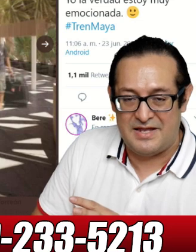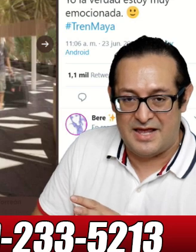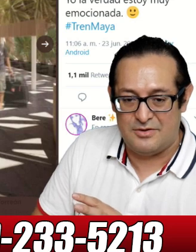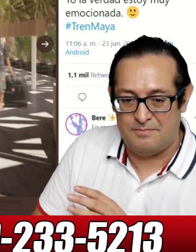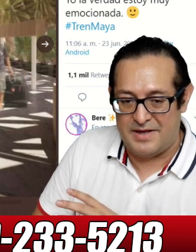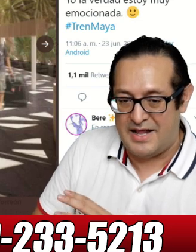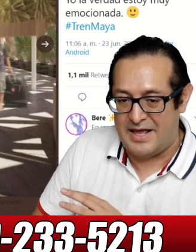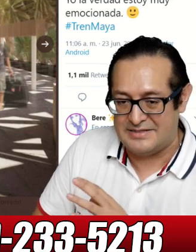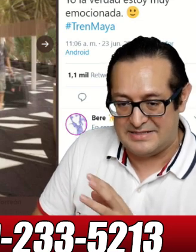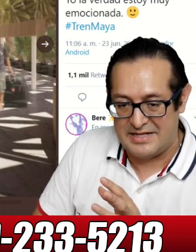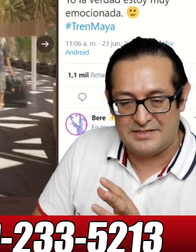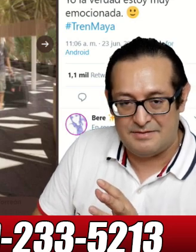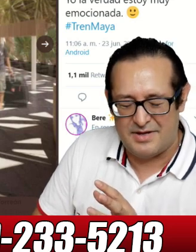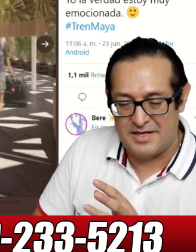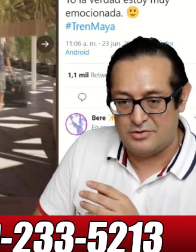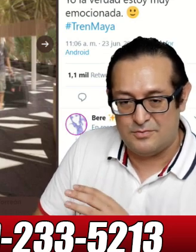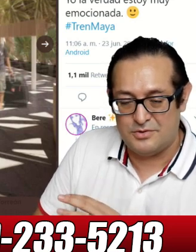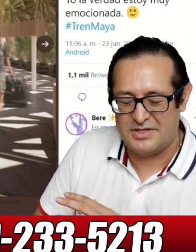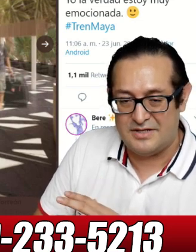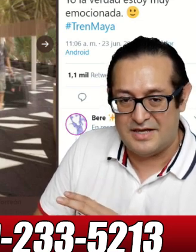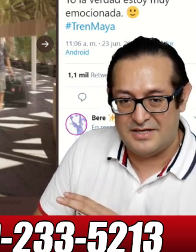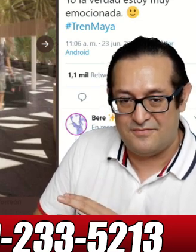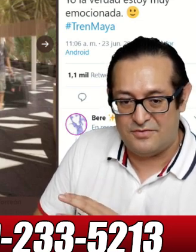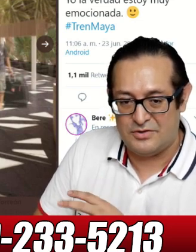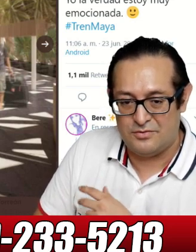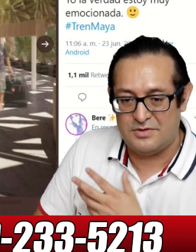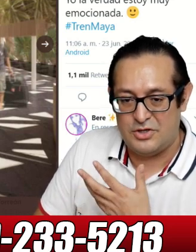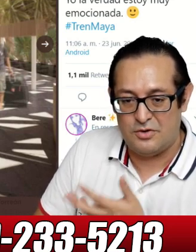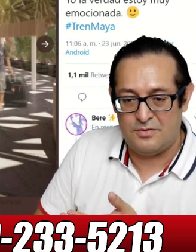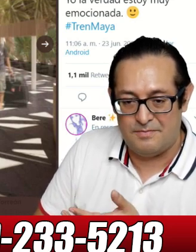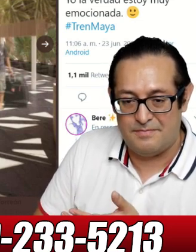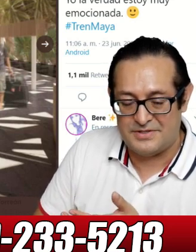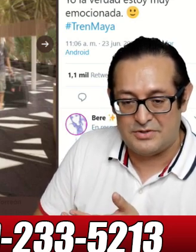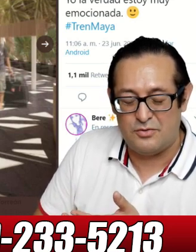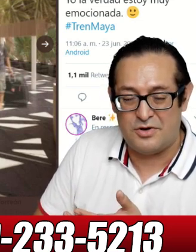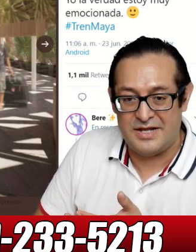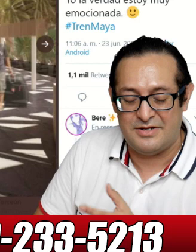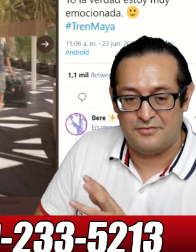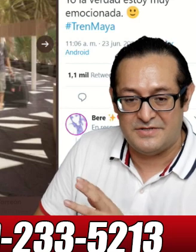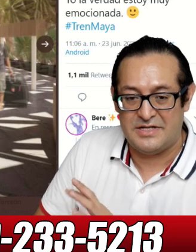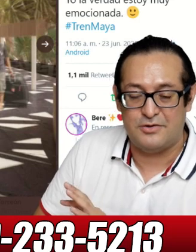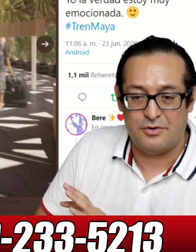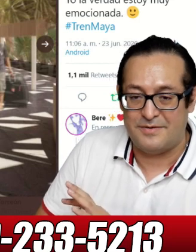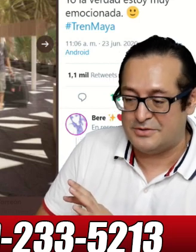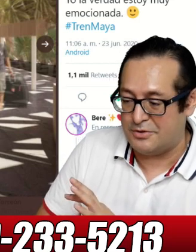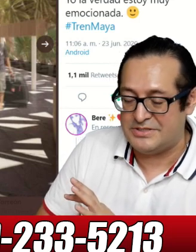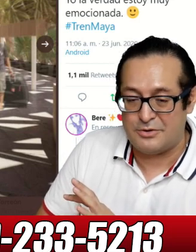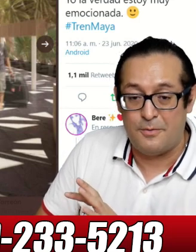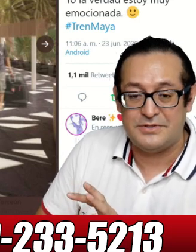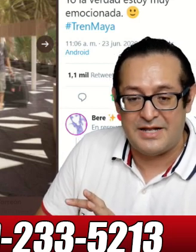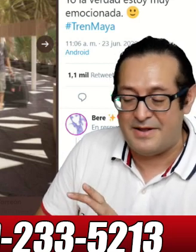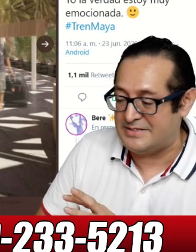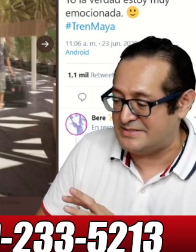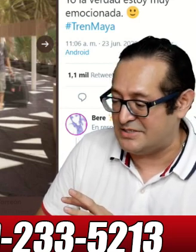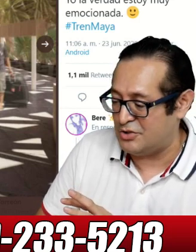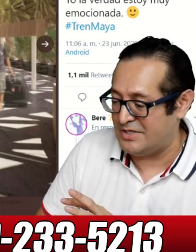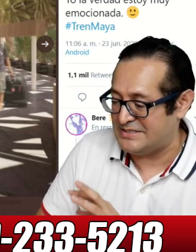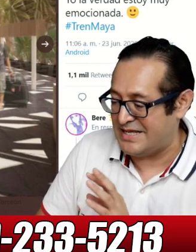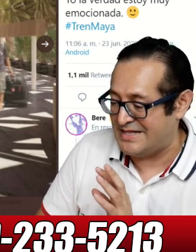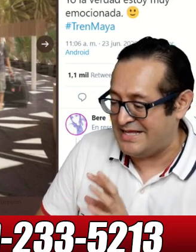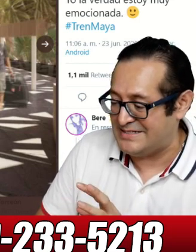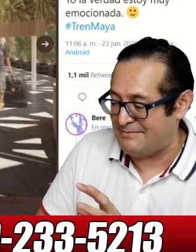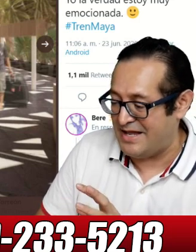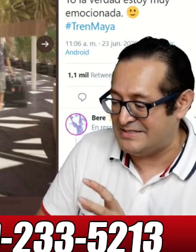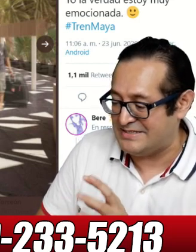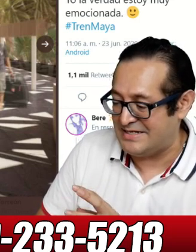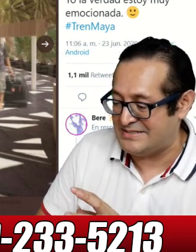están caminando para detener el Tren Maya, de todos modos, ayer el Fonatur presentó algunos renders oficiales de cómo se van a ver las estaciones